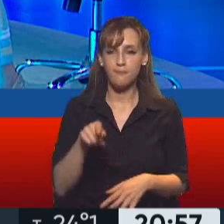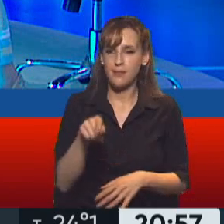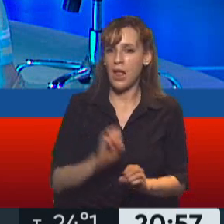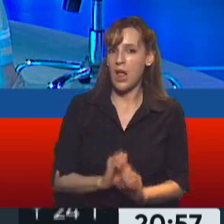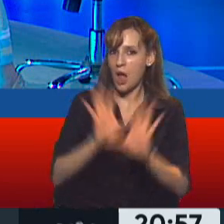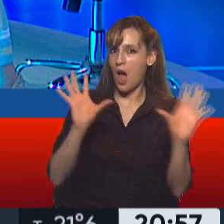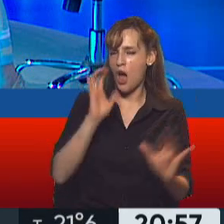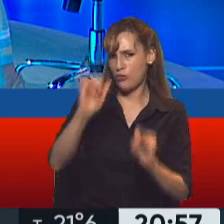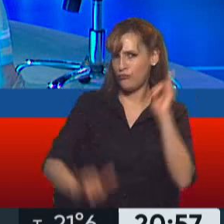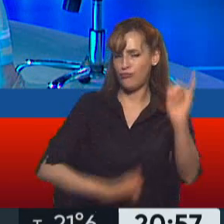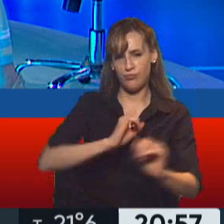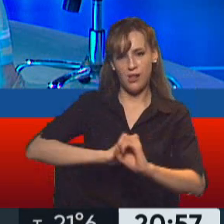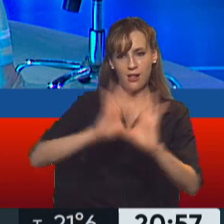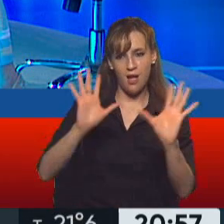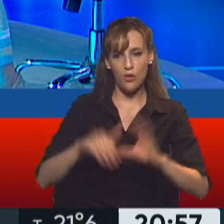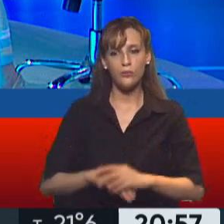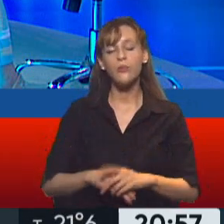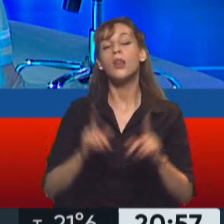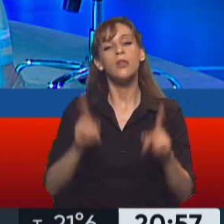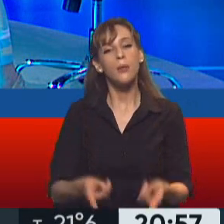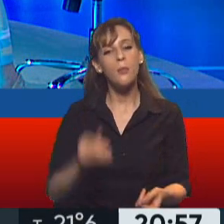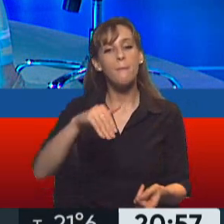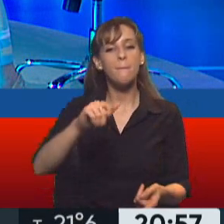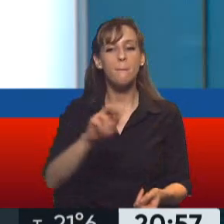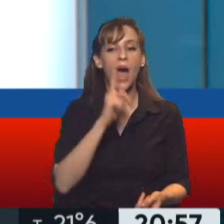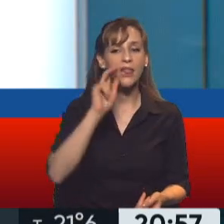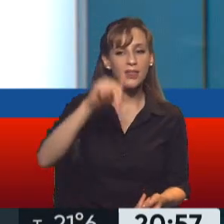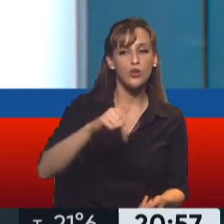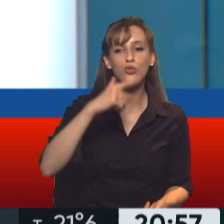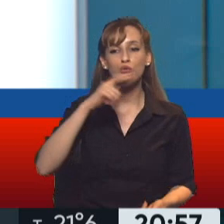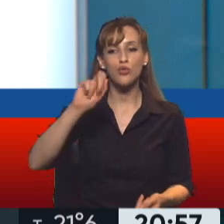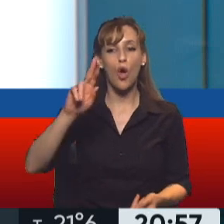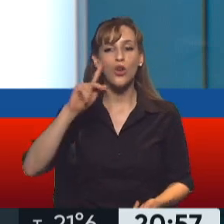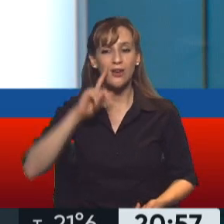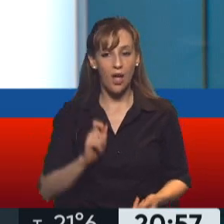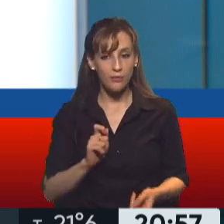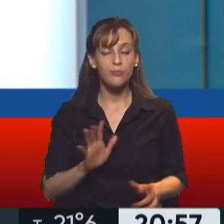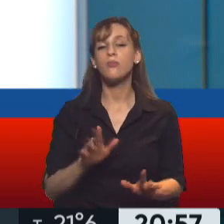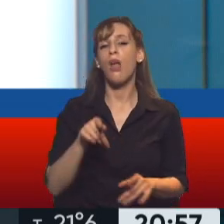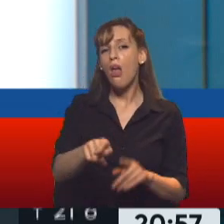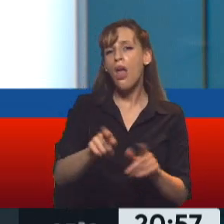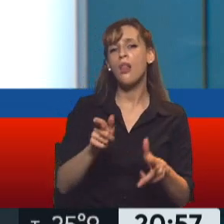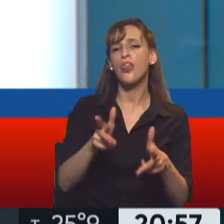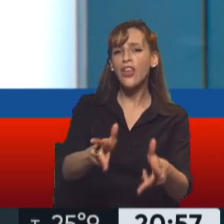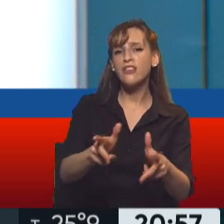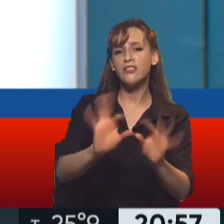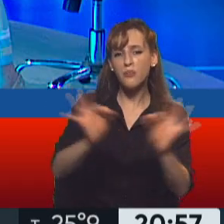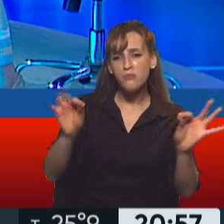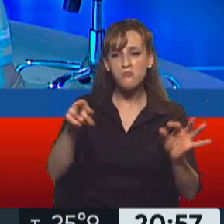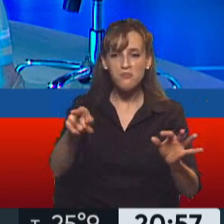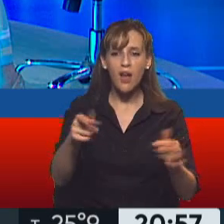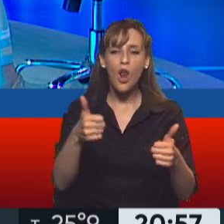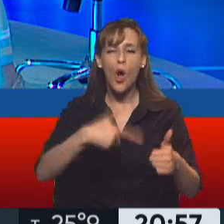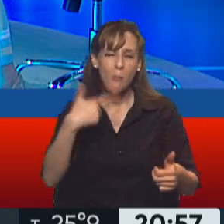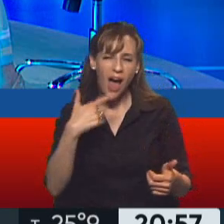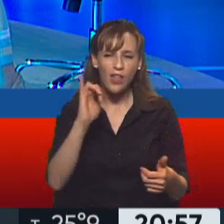parece que es clarito. Y por otra parte, Martín Soria, todo el mundo puede estar de acuerdo con lo que dice, es macanudo, se puede comer un